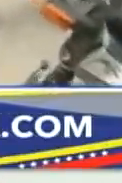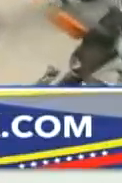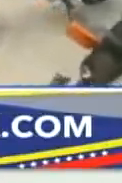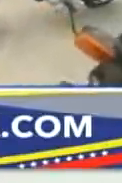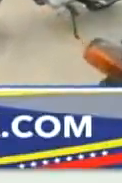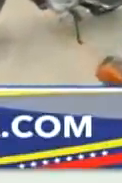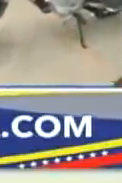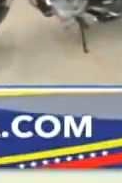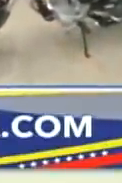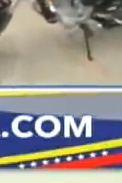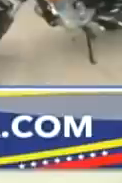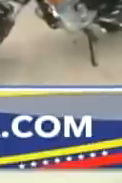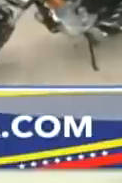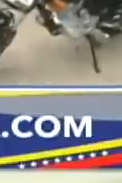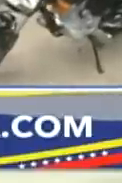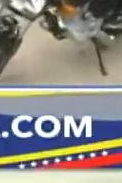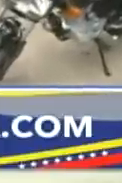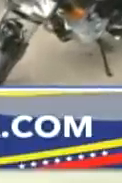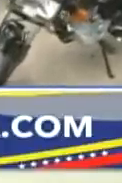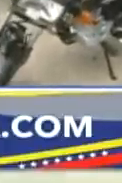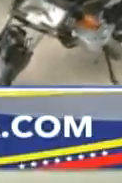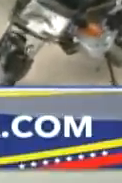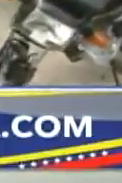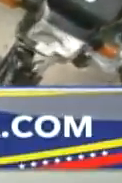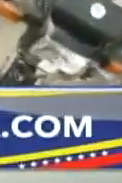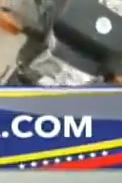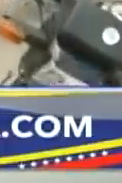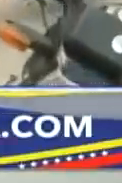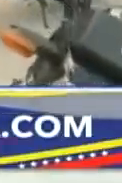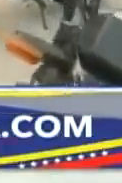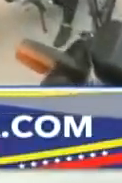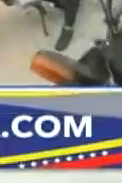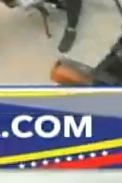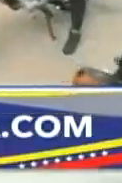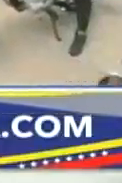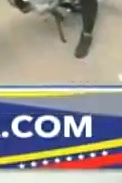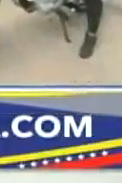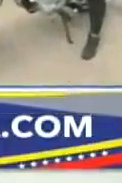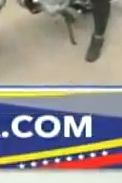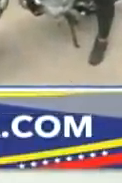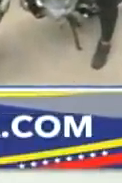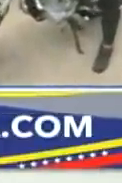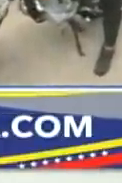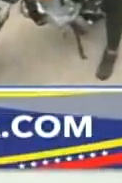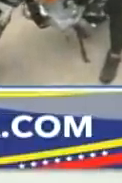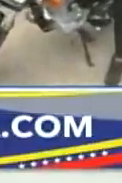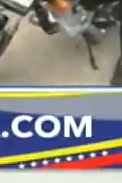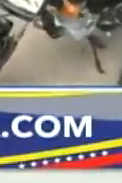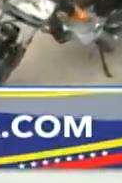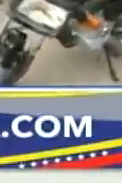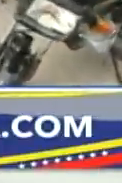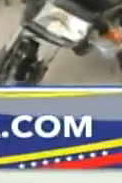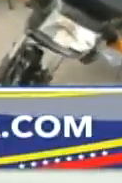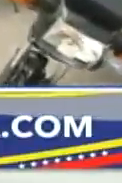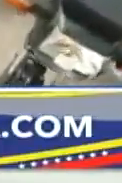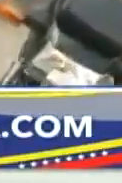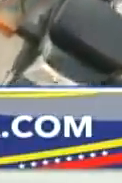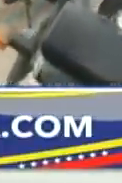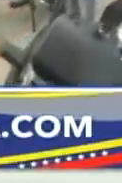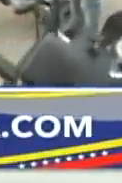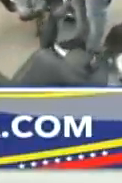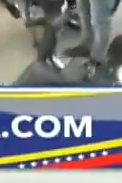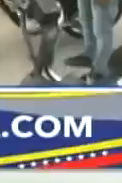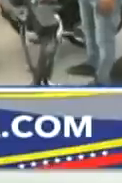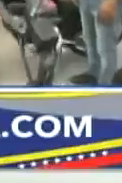nadie dice, gran misión, chama juvenil. Bueno, pelé el pedal pues tres veces, pero lo vuelvo a agarrar. Vamos a